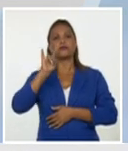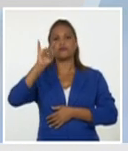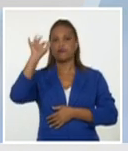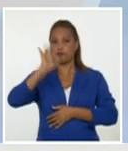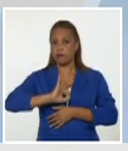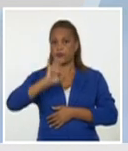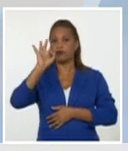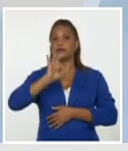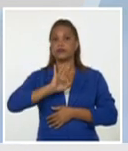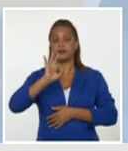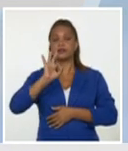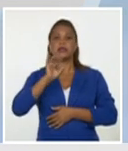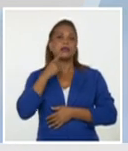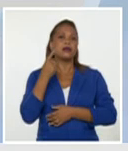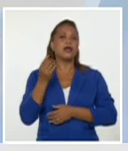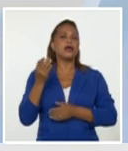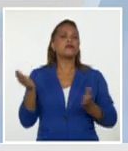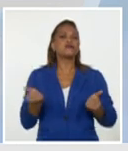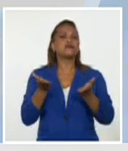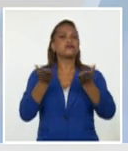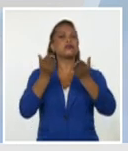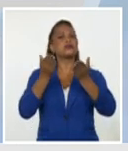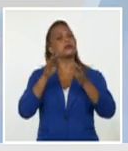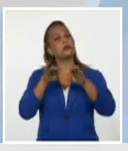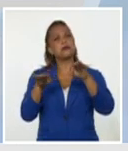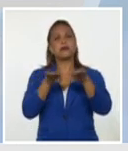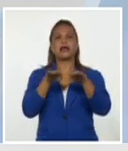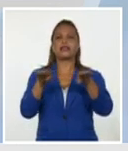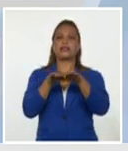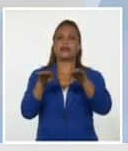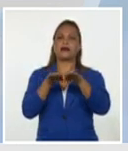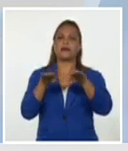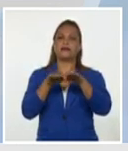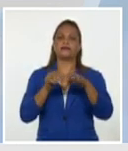97,9%, con una evolución clínica estable.